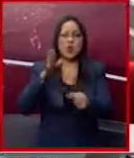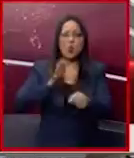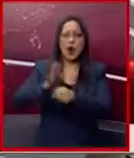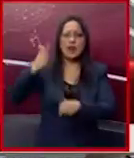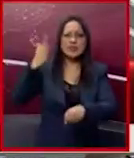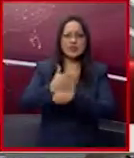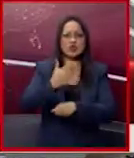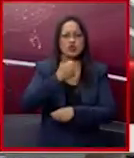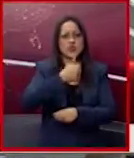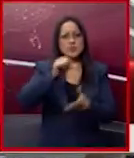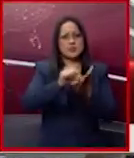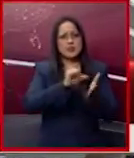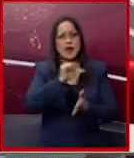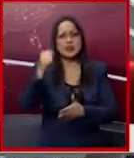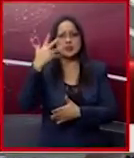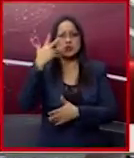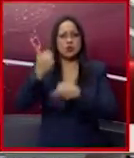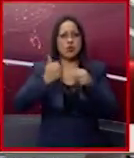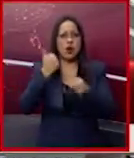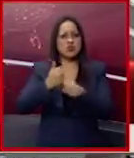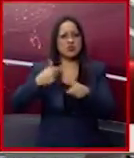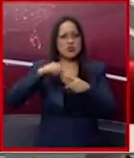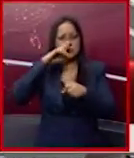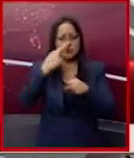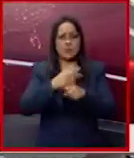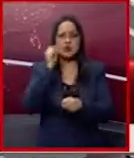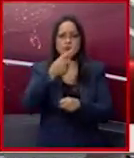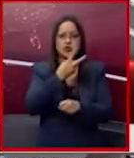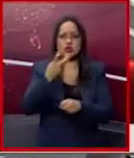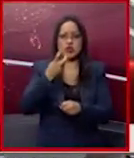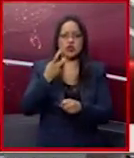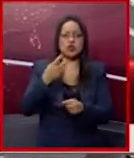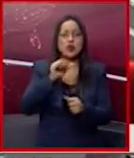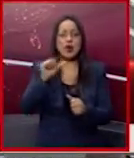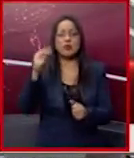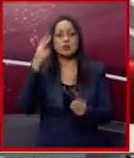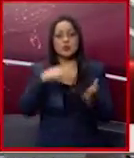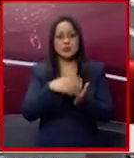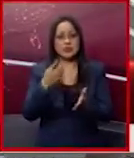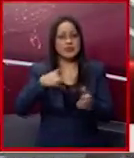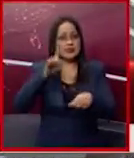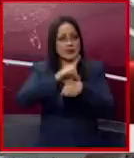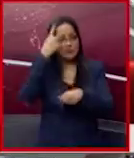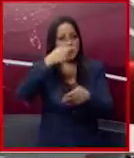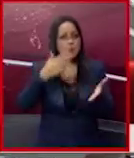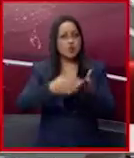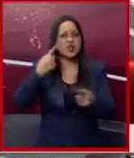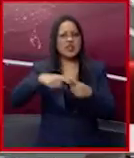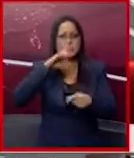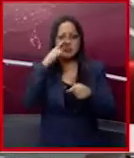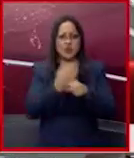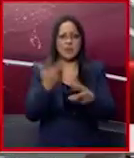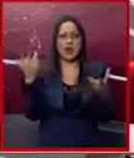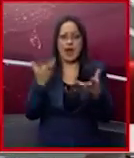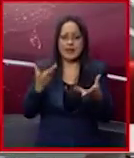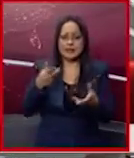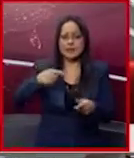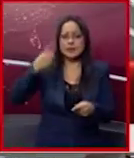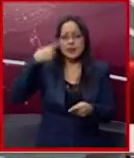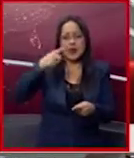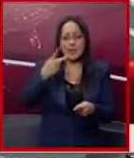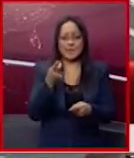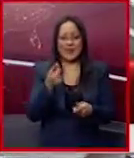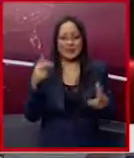6 meses hasta 5 años de prisión, así como el equivalente de 200 a 2,000 días de multa a quien promueva y realice peleas de